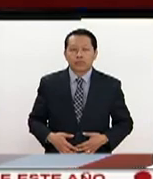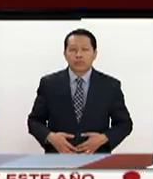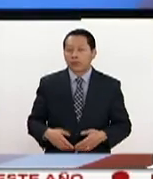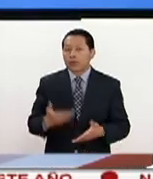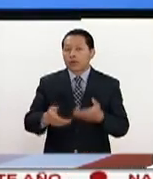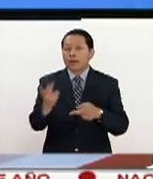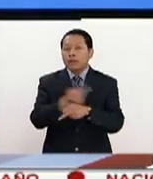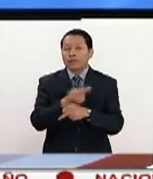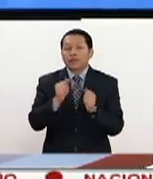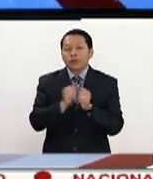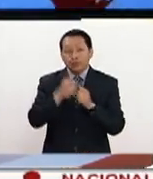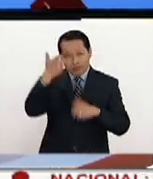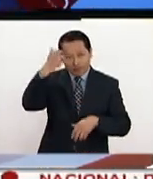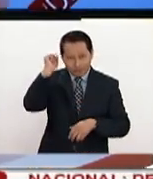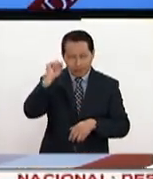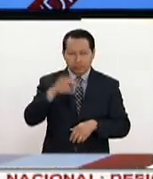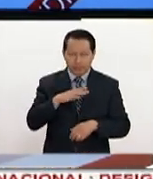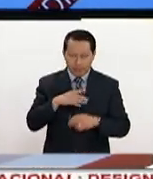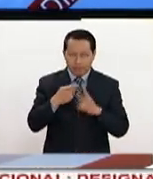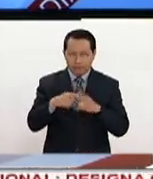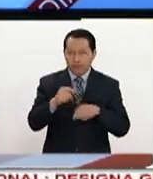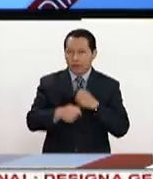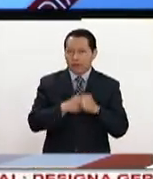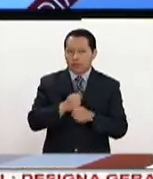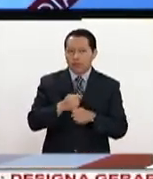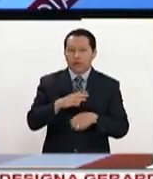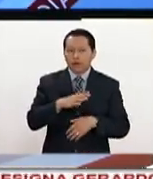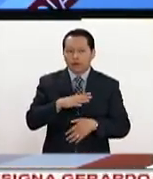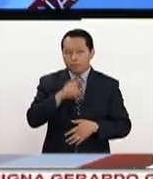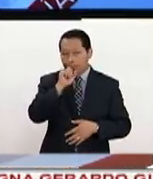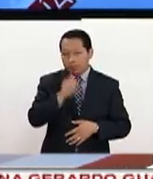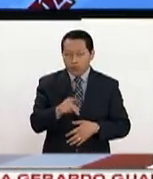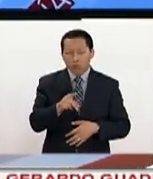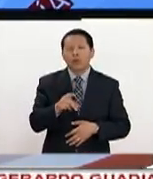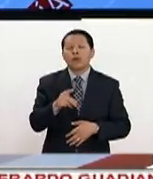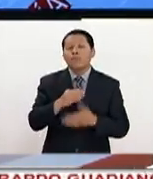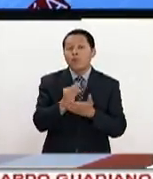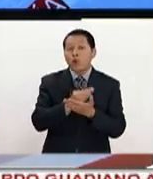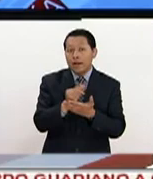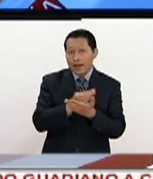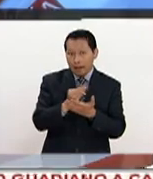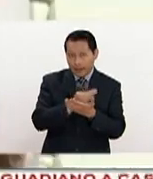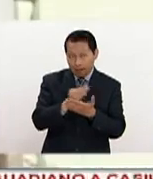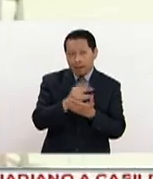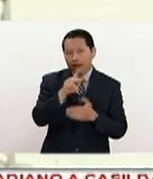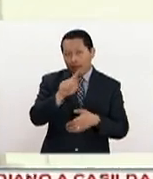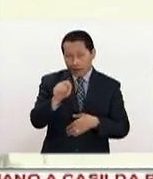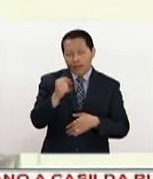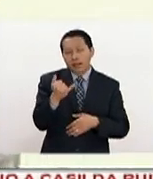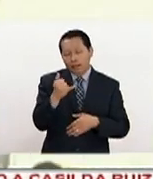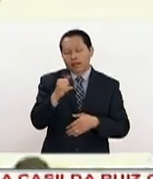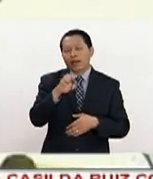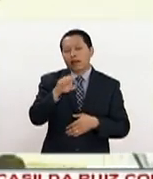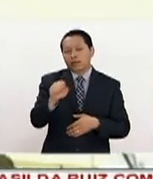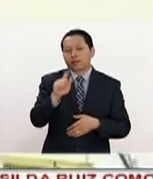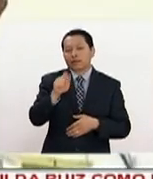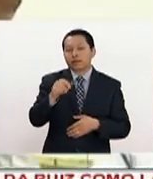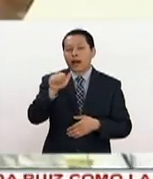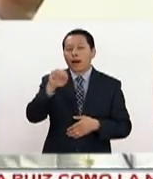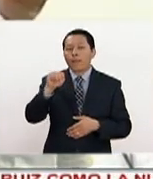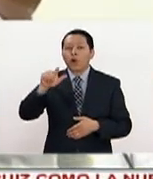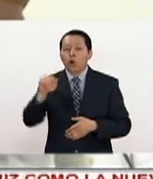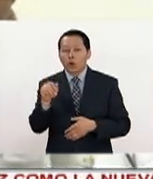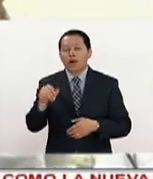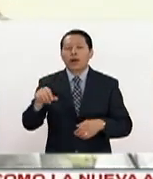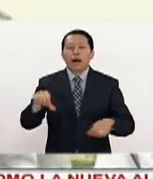Vamos a ver cómo van los precandidatos en este inicio de año. El precandidato de Morena, Partido del Trabajo y Encuentro Social, Andrés Manuel López Obrador, inició